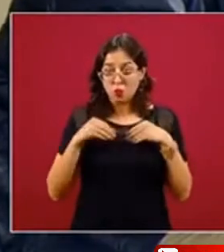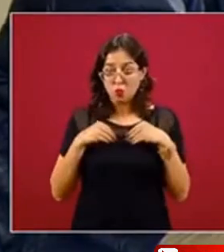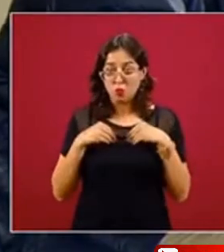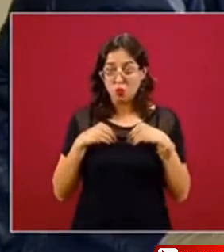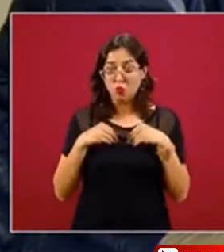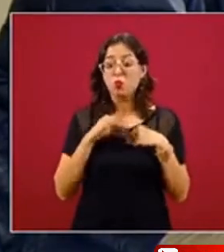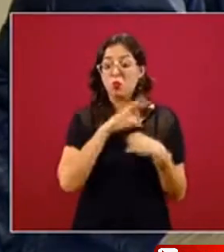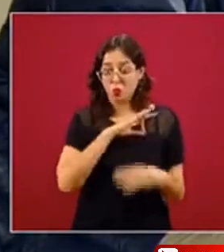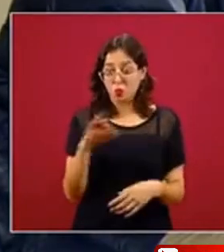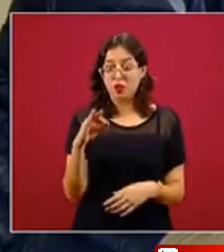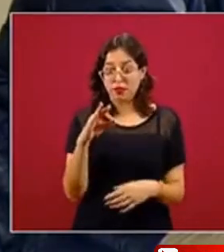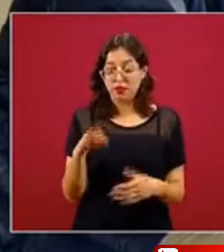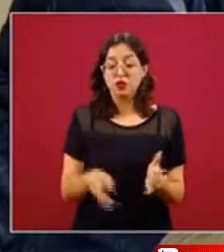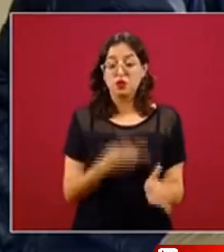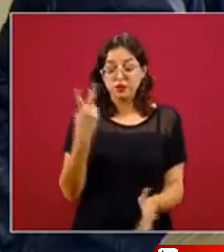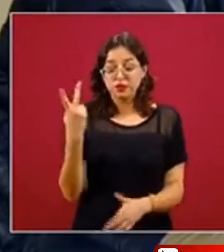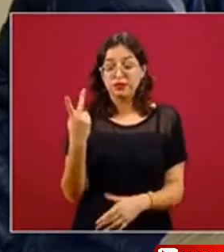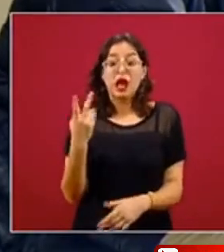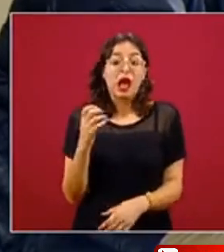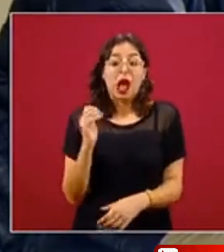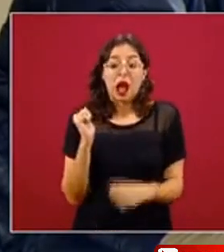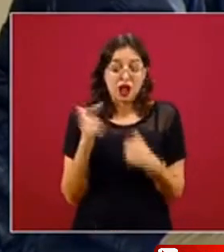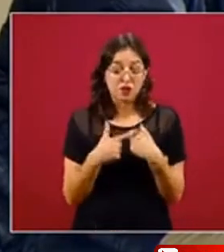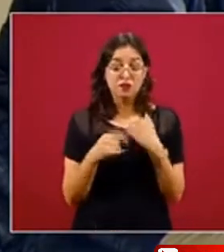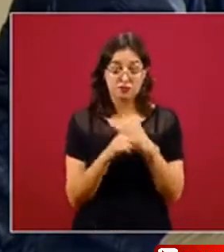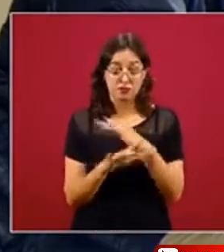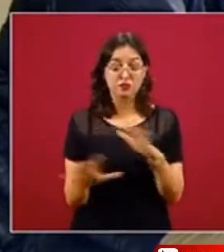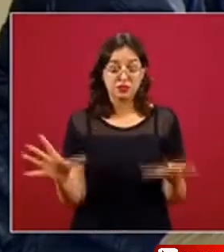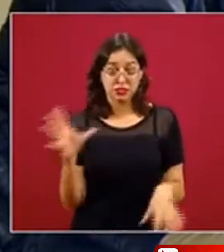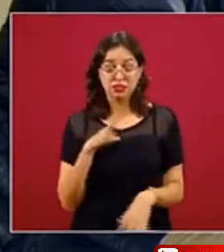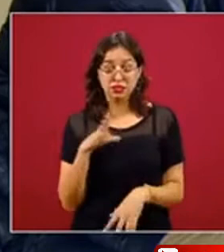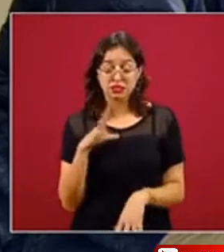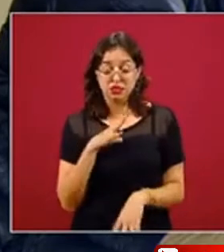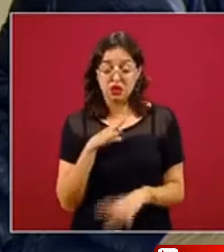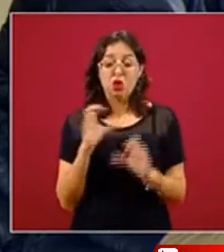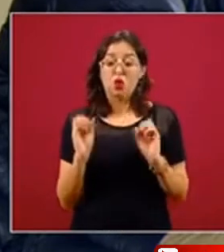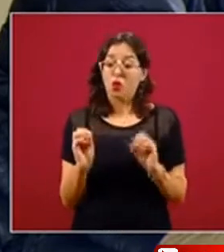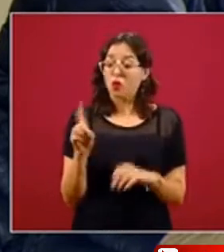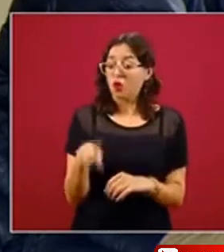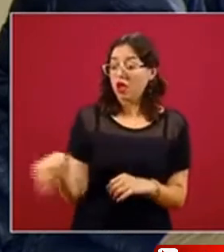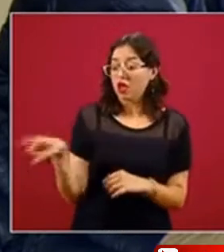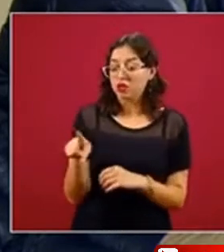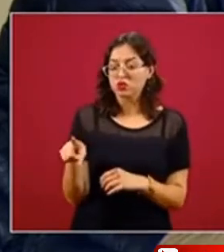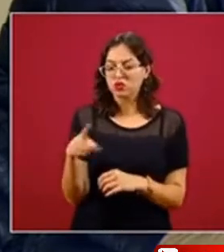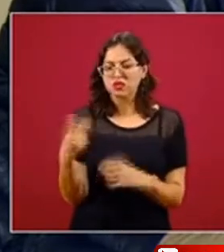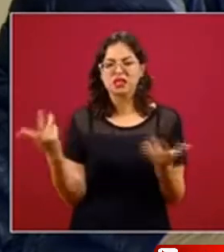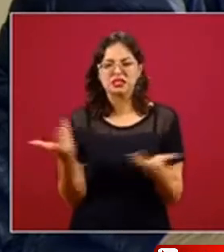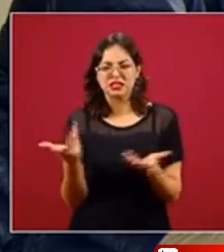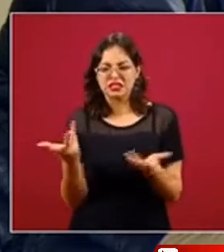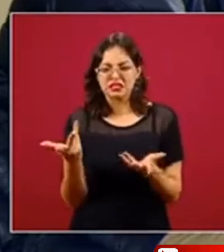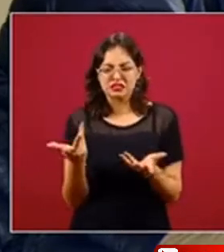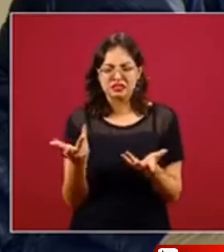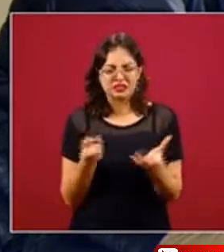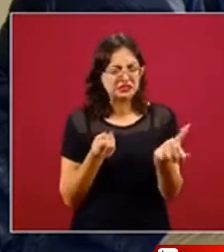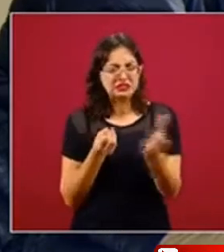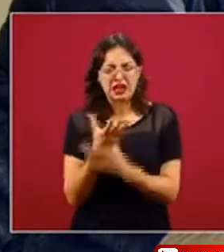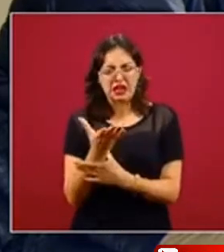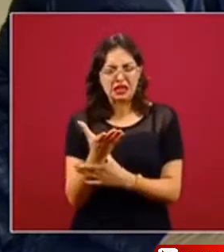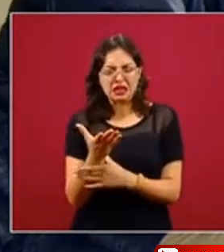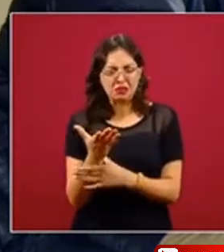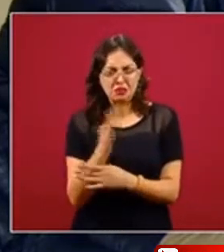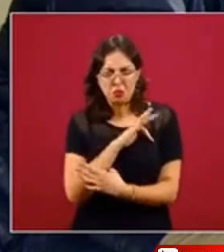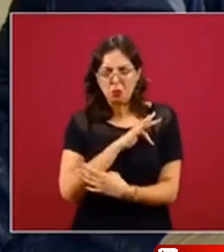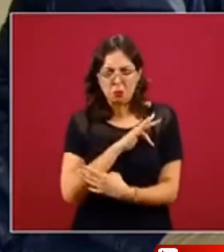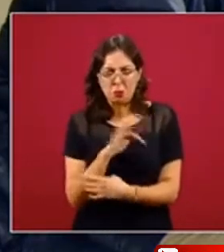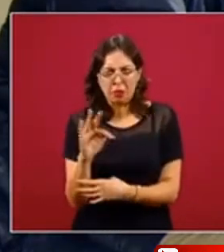cierto tiempo? ¿O qué evidencia hay al respecto? ¿O qué medidas deben seguir ellos? Y si pueden salir a la calle sin algún riesgo después